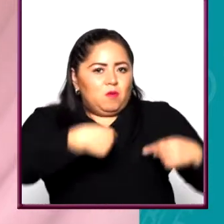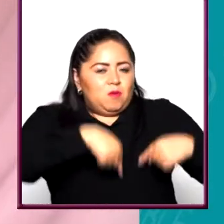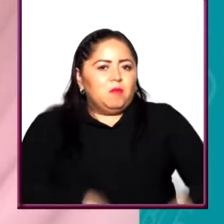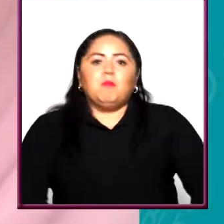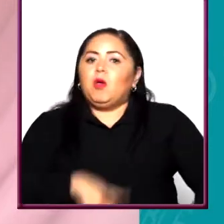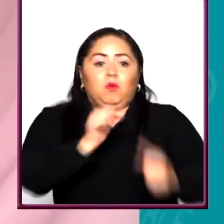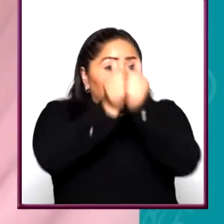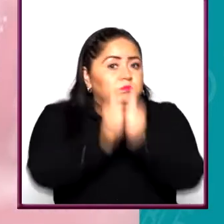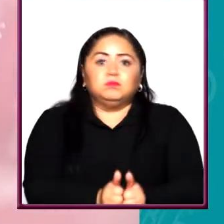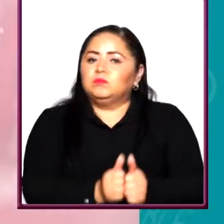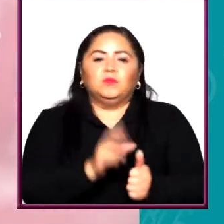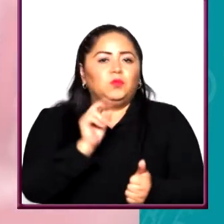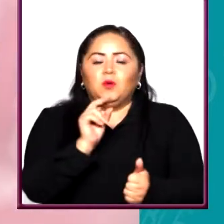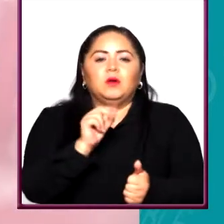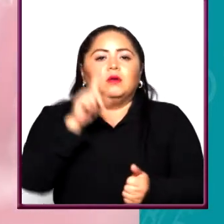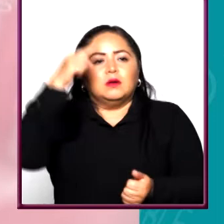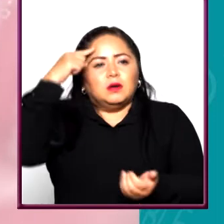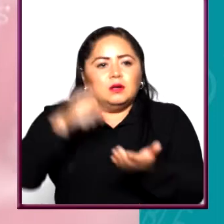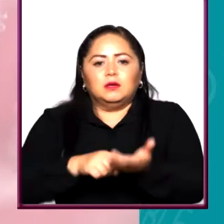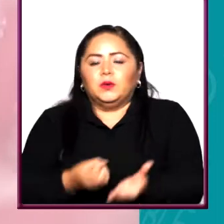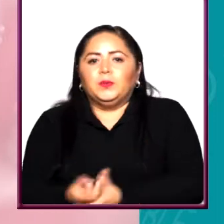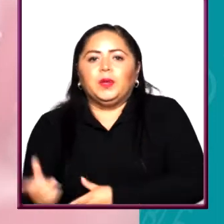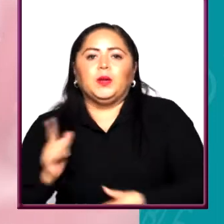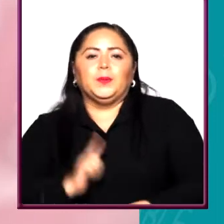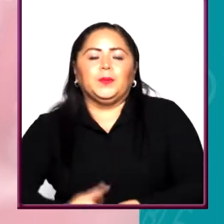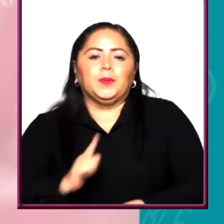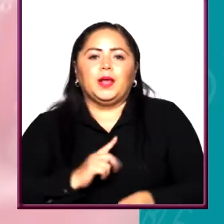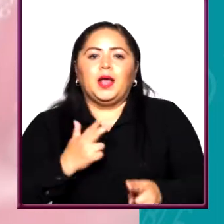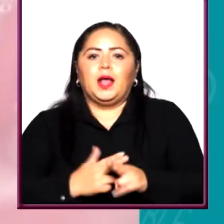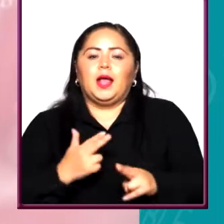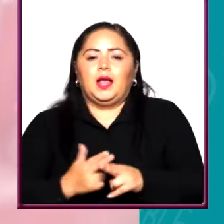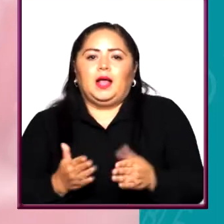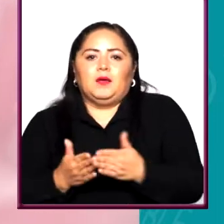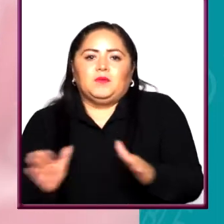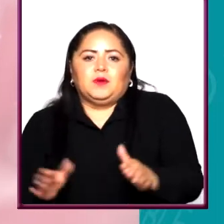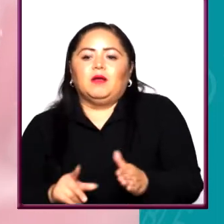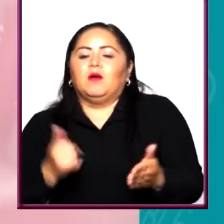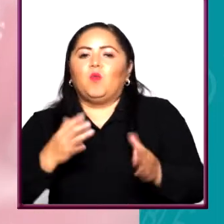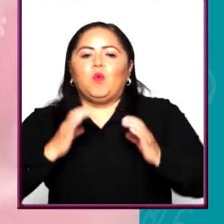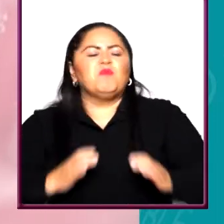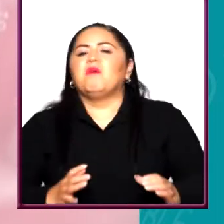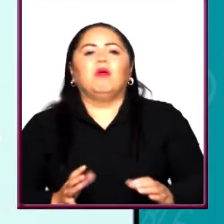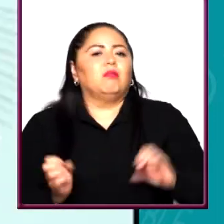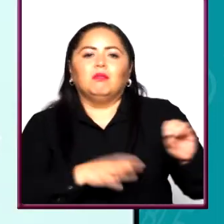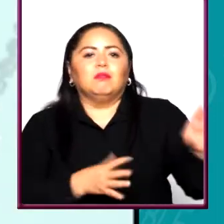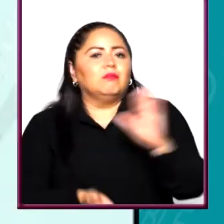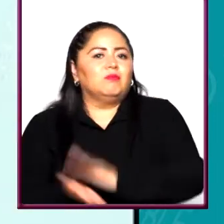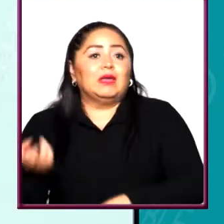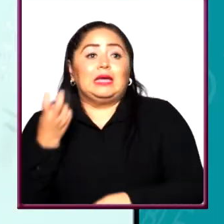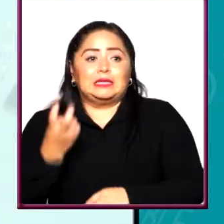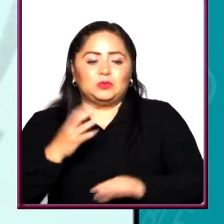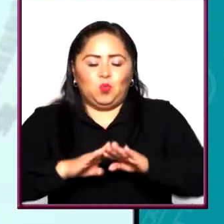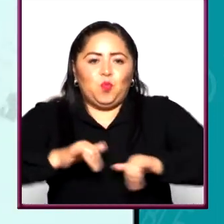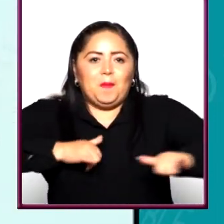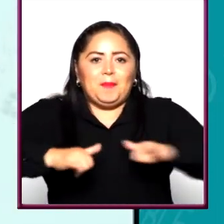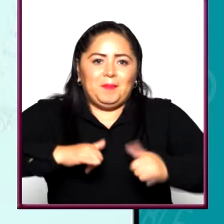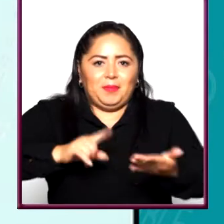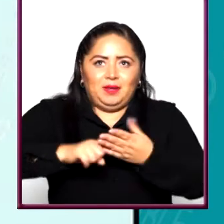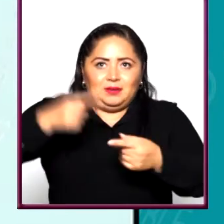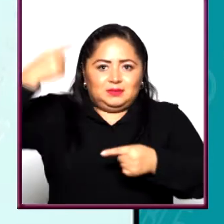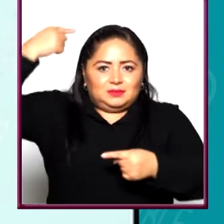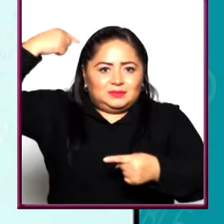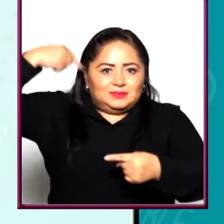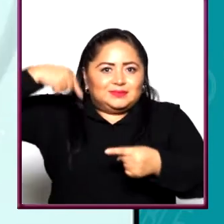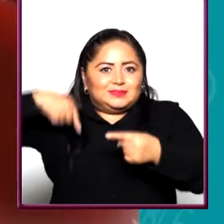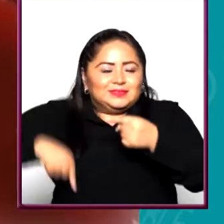no permaneció en él. Se cree que salió por el canal vaginal hacia la abertura y abandonó el cuerpo. Este es un mapa de la ruta que